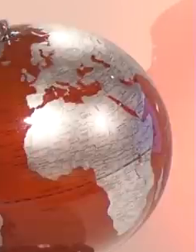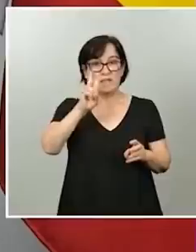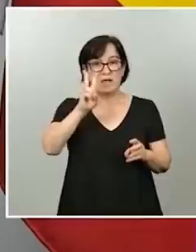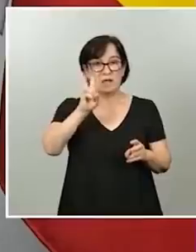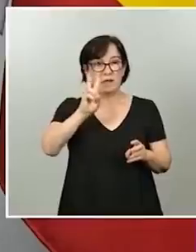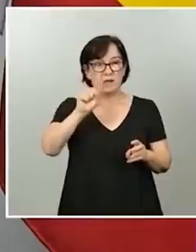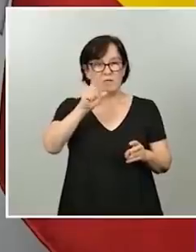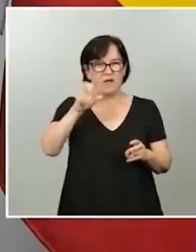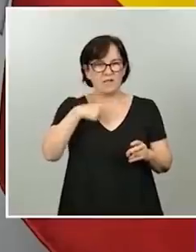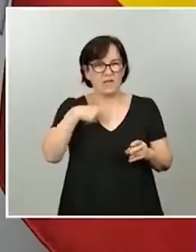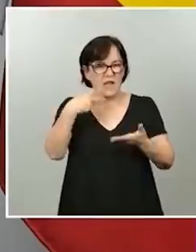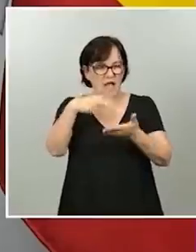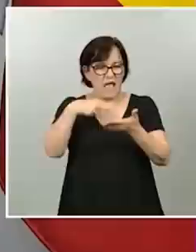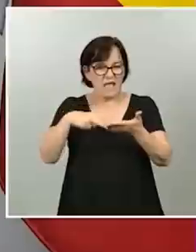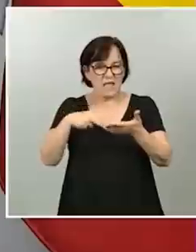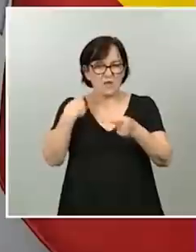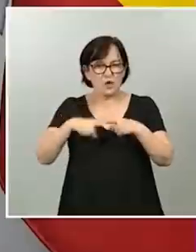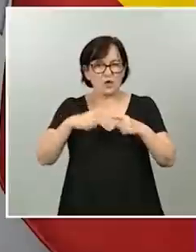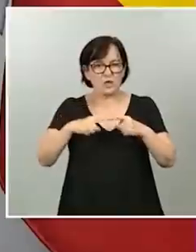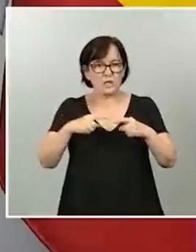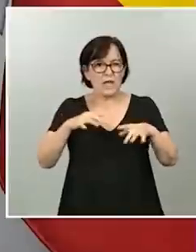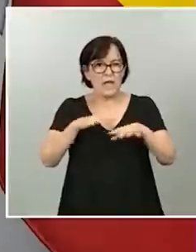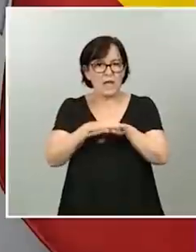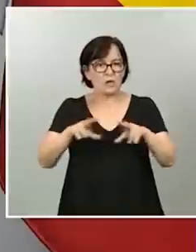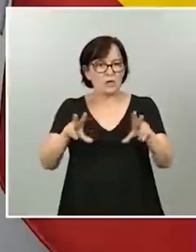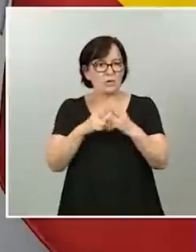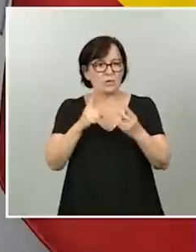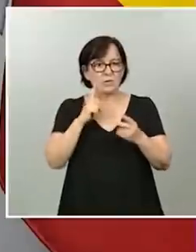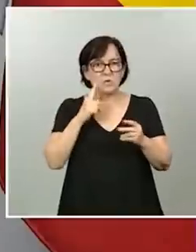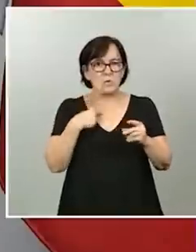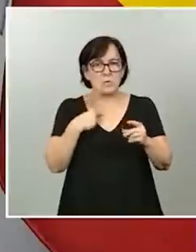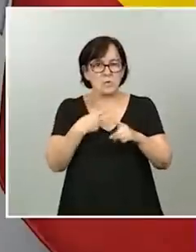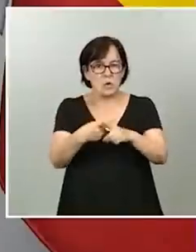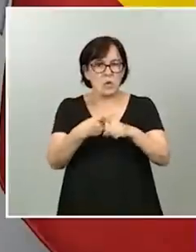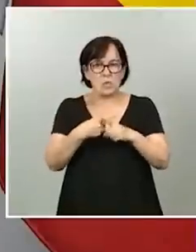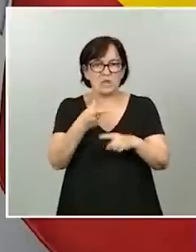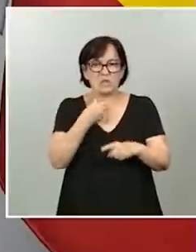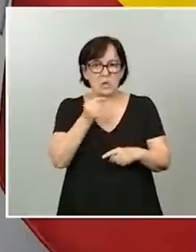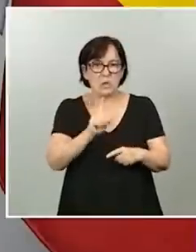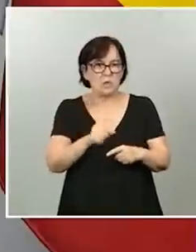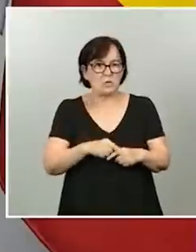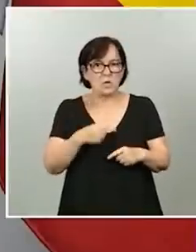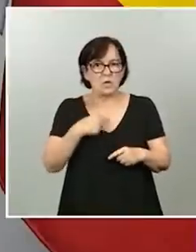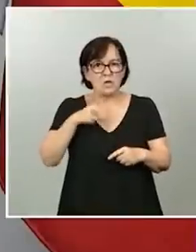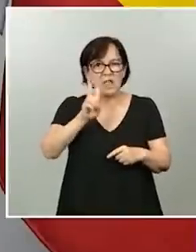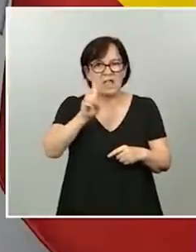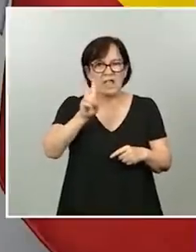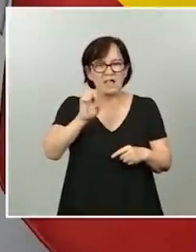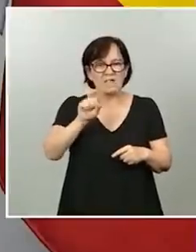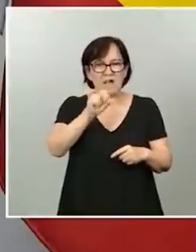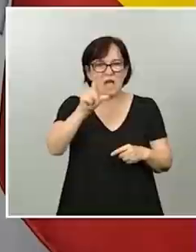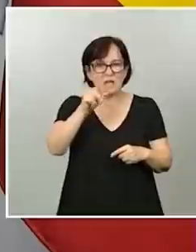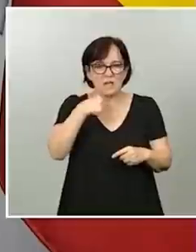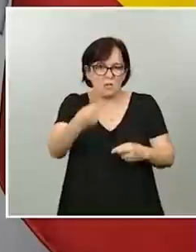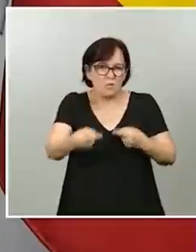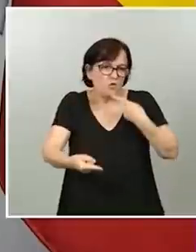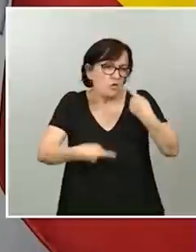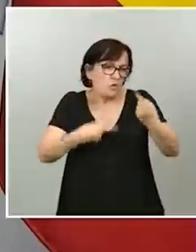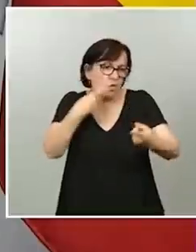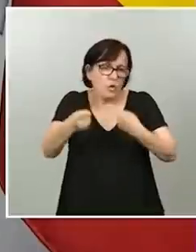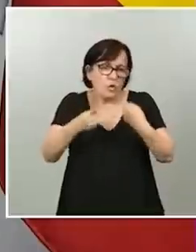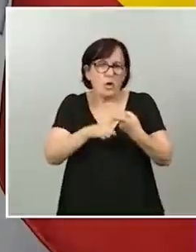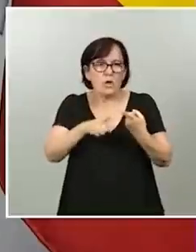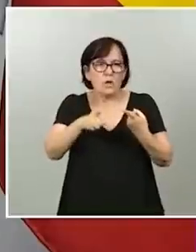debe convocar a las juntas de fiscales. ¿Sería esto un escándalo que Delgado asignara